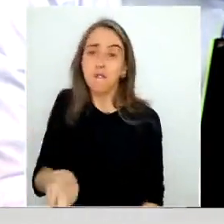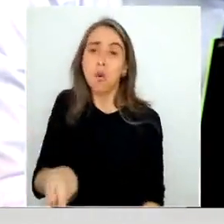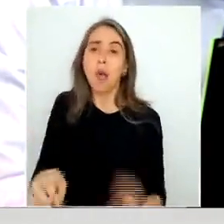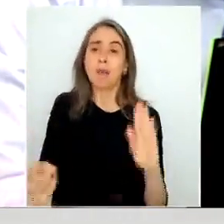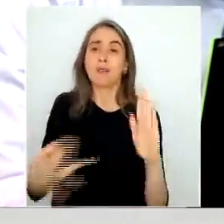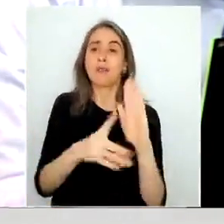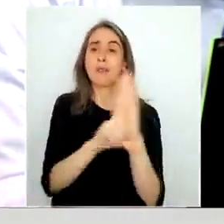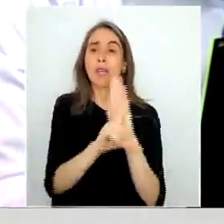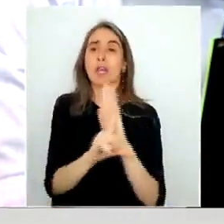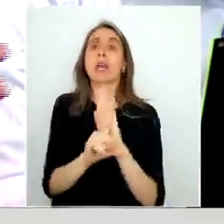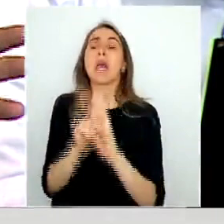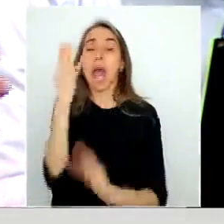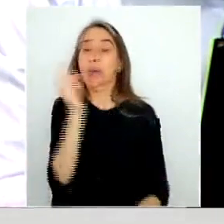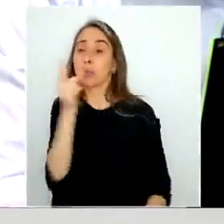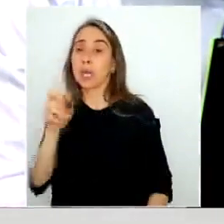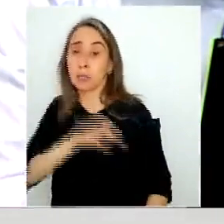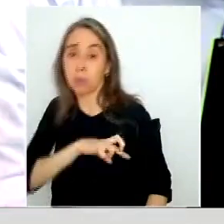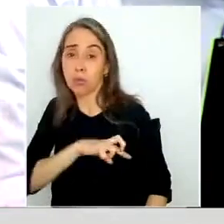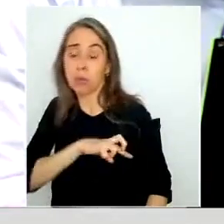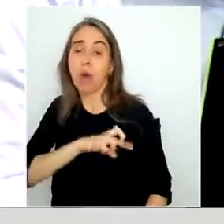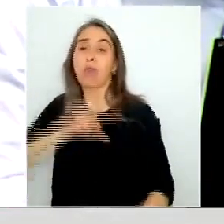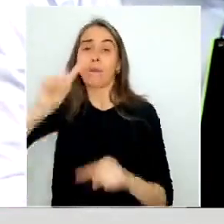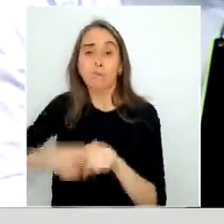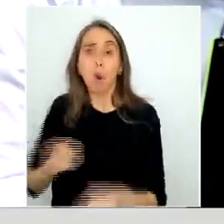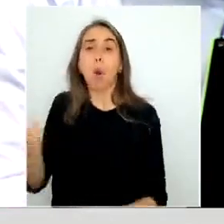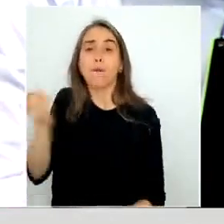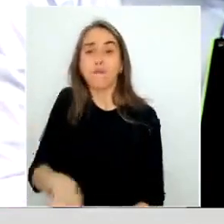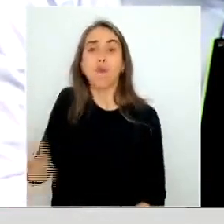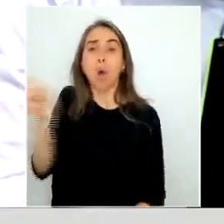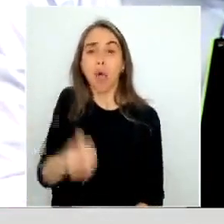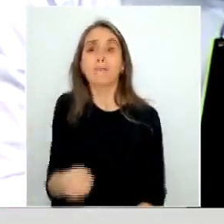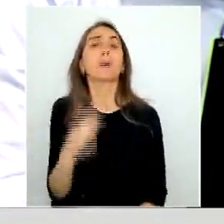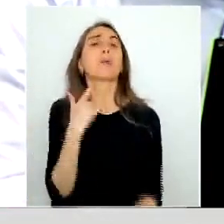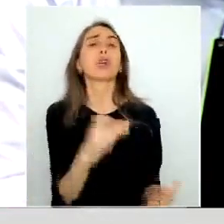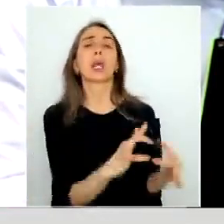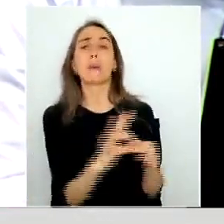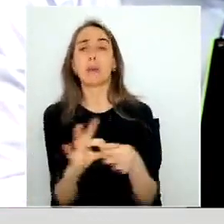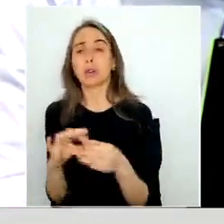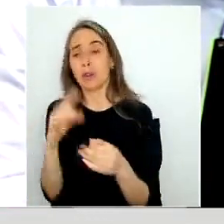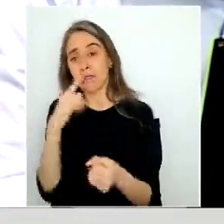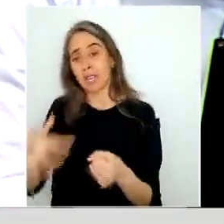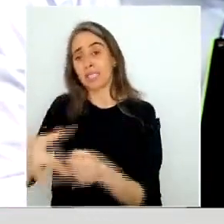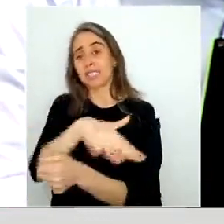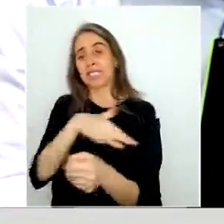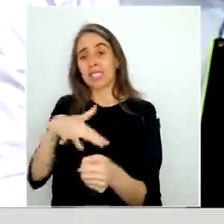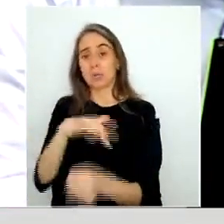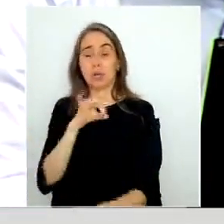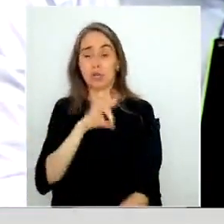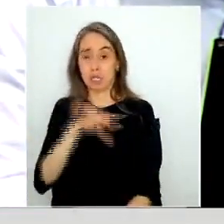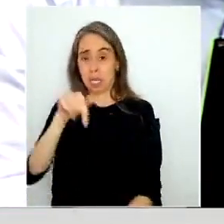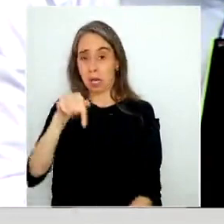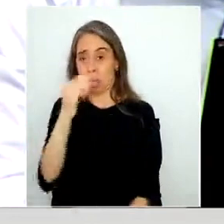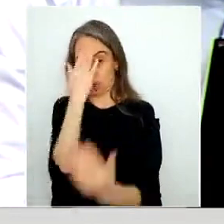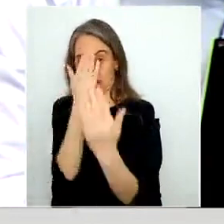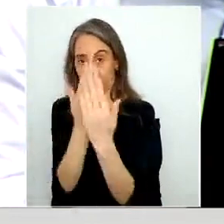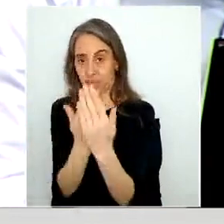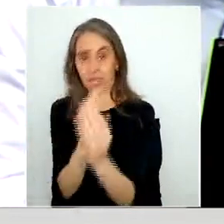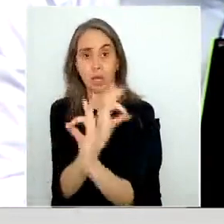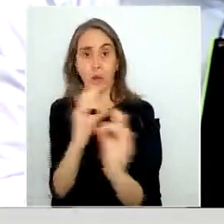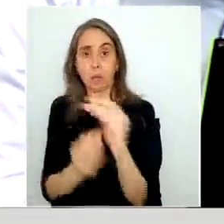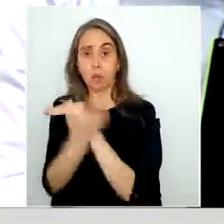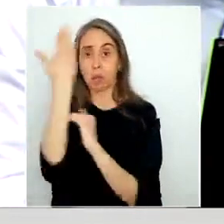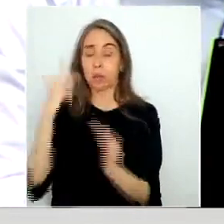eh esto tiene varias razones una primero el contexto en que estamos hoy día chile enfrenta como nunca un problema de